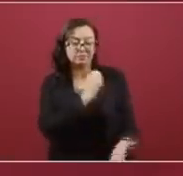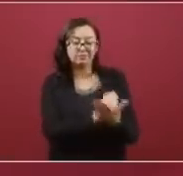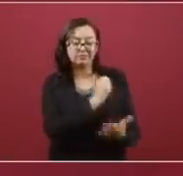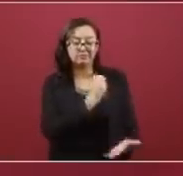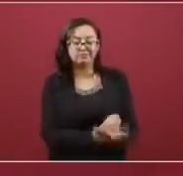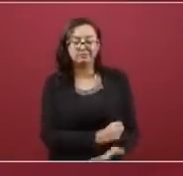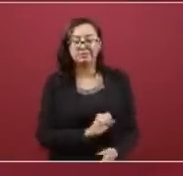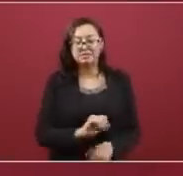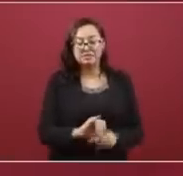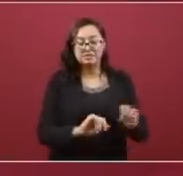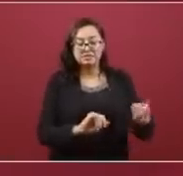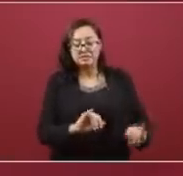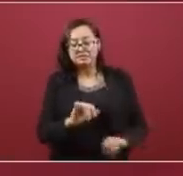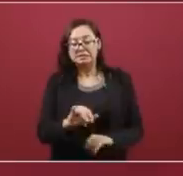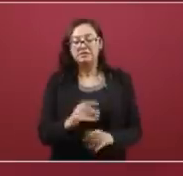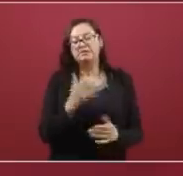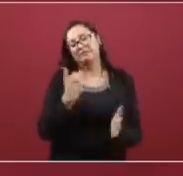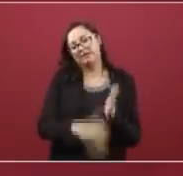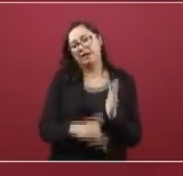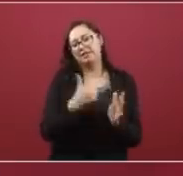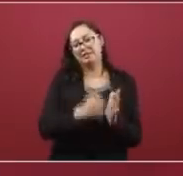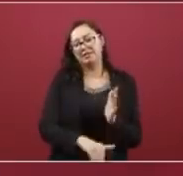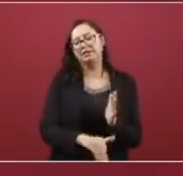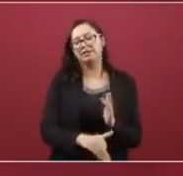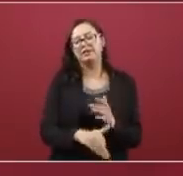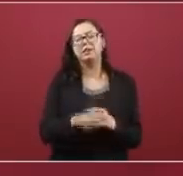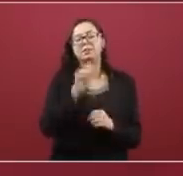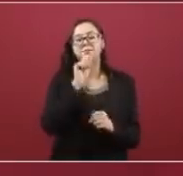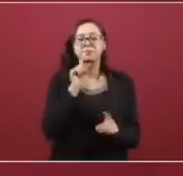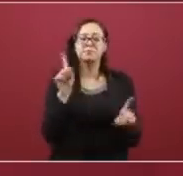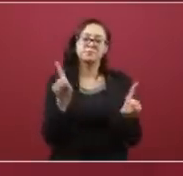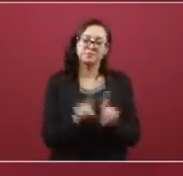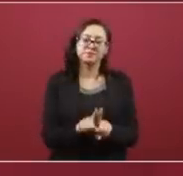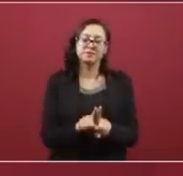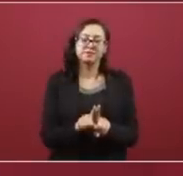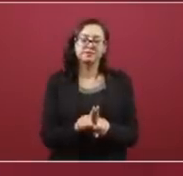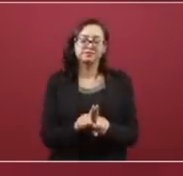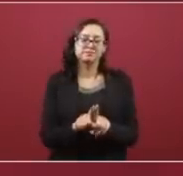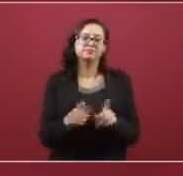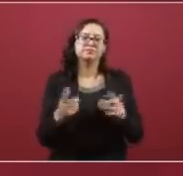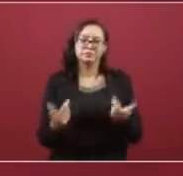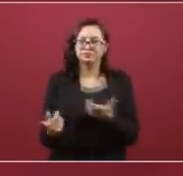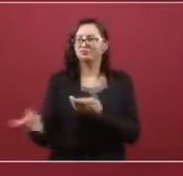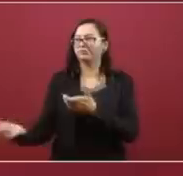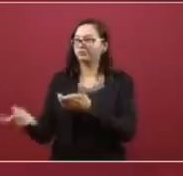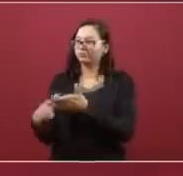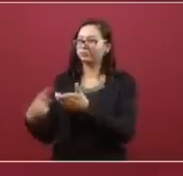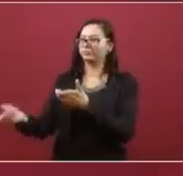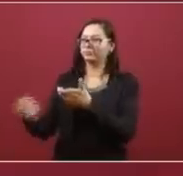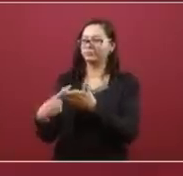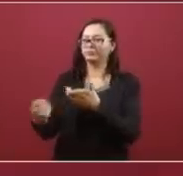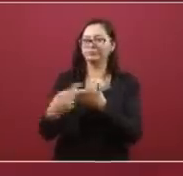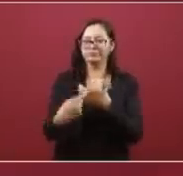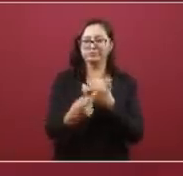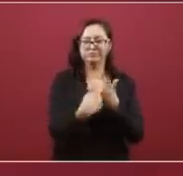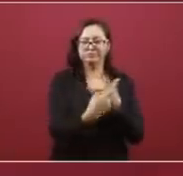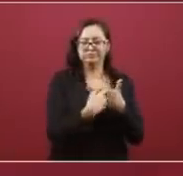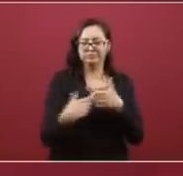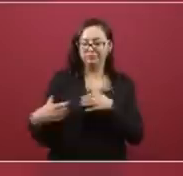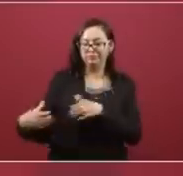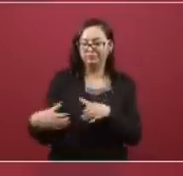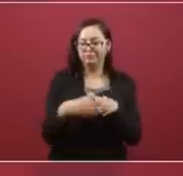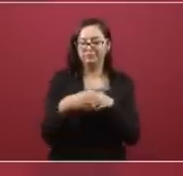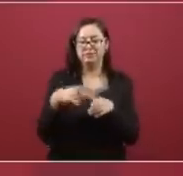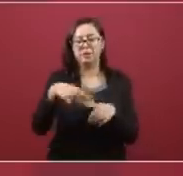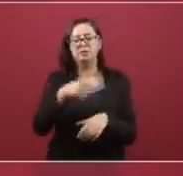y falta eh la integración, que aunque vamos a iniciar con la policía